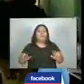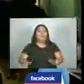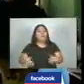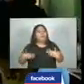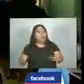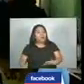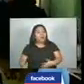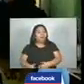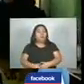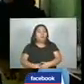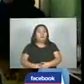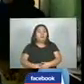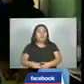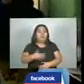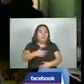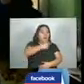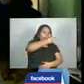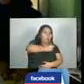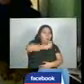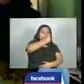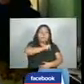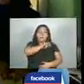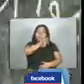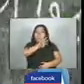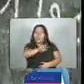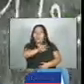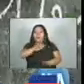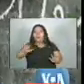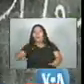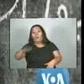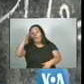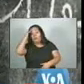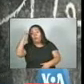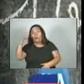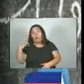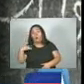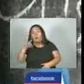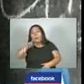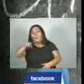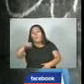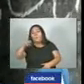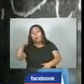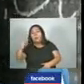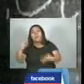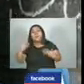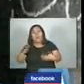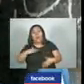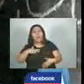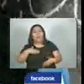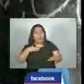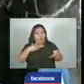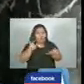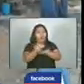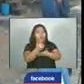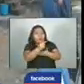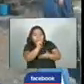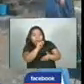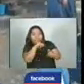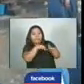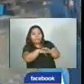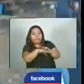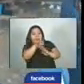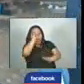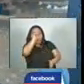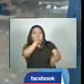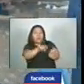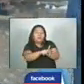de 3 meses después de que miles de mujeres se presentaran los exámenes de acceso a la universidad en todo el país.